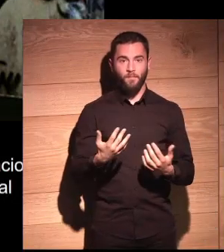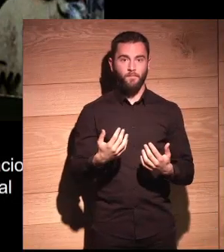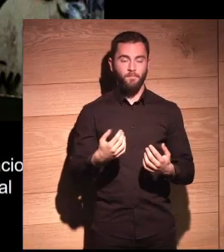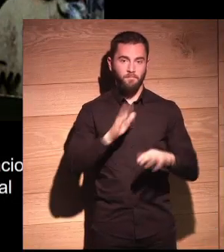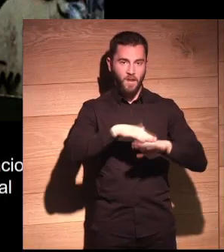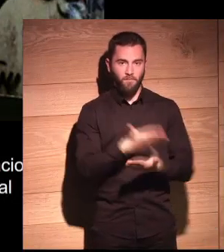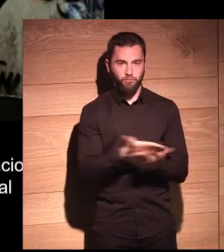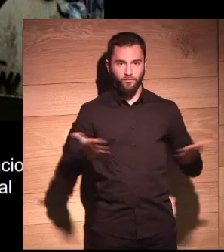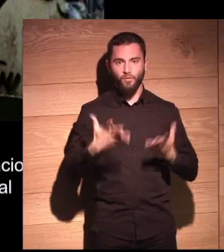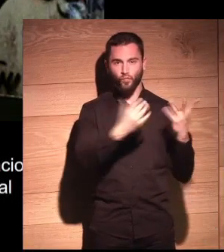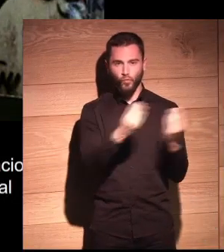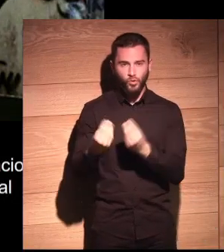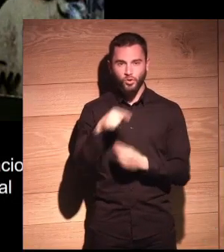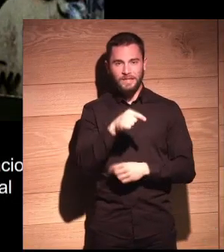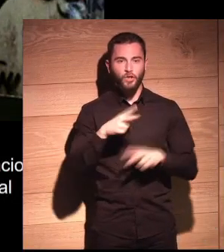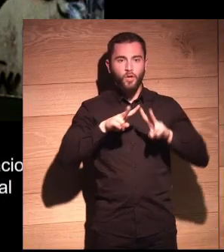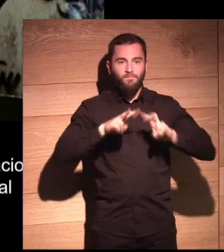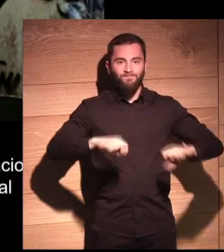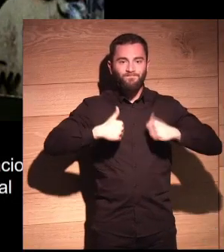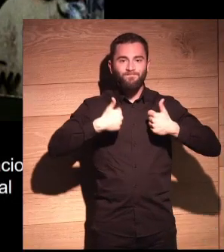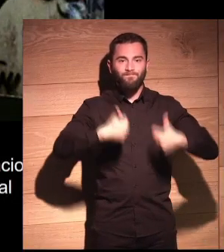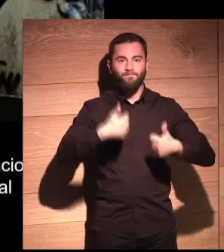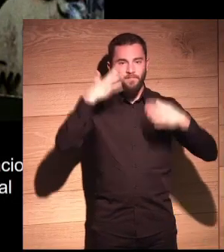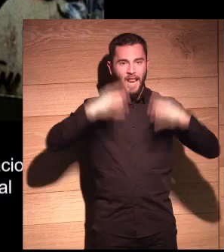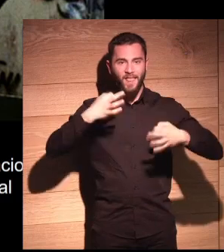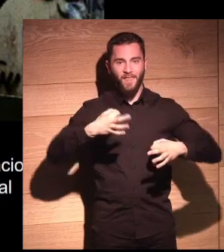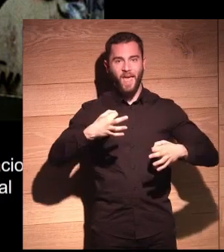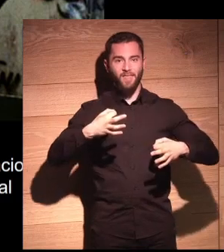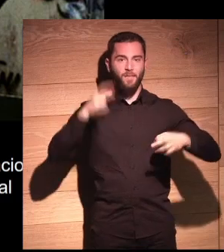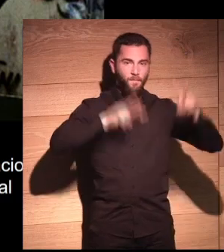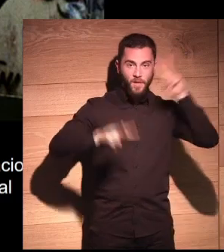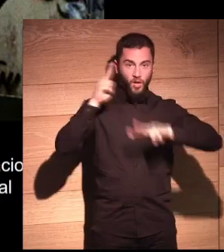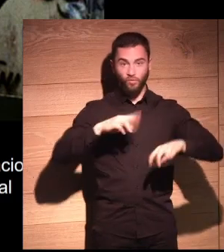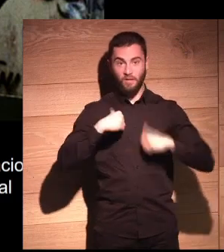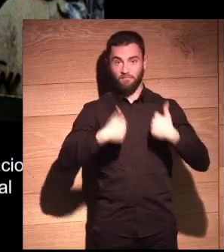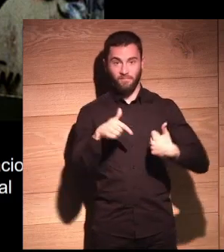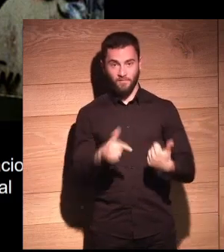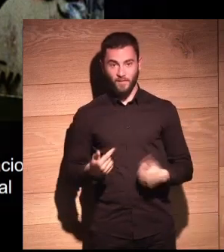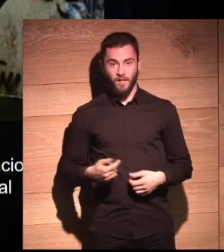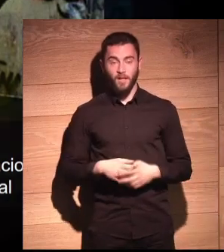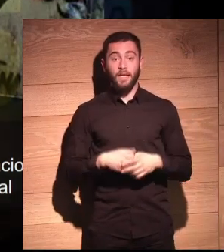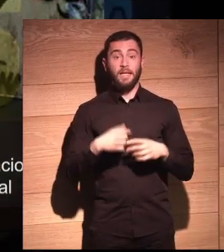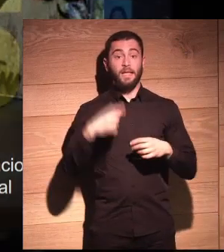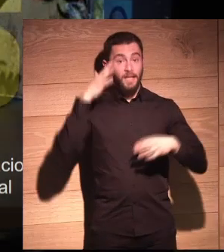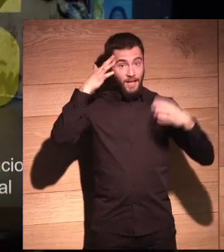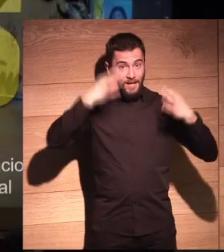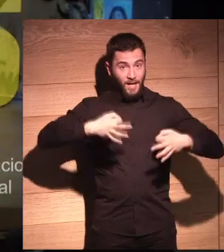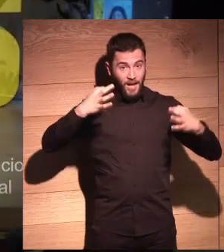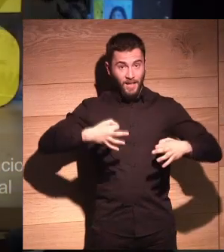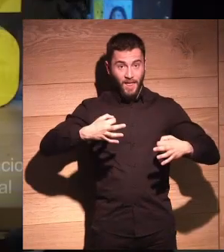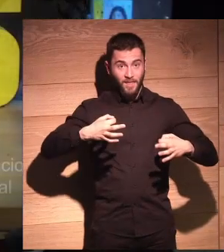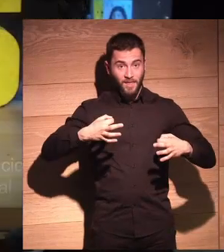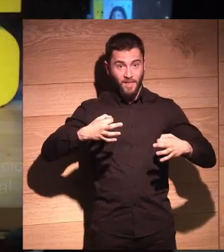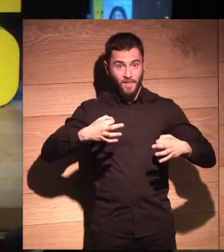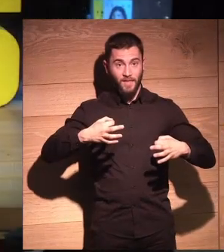la introducción a la realidad virtual, y también a la realidad virtual controlada desde el